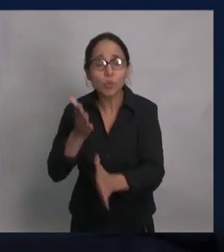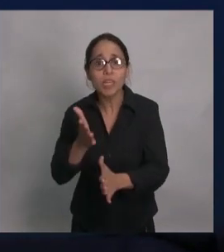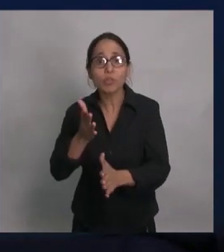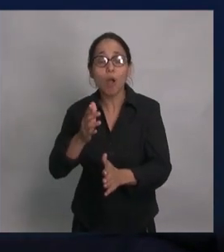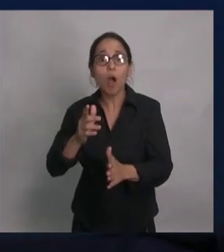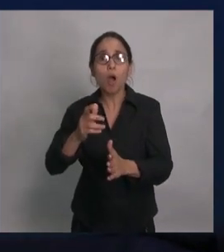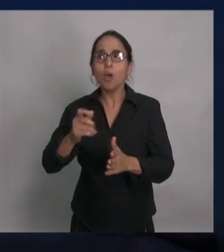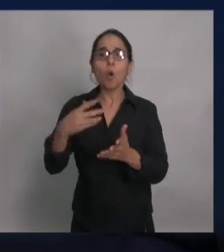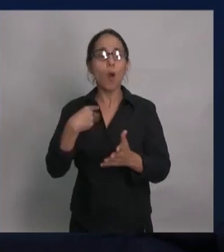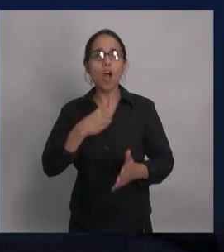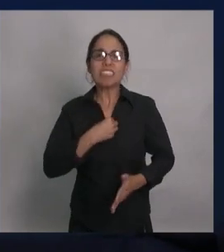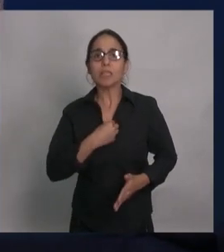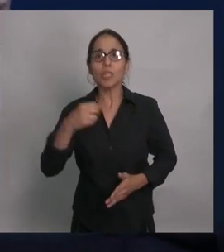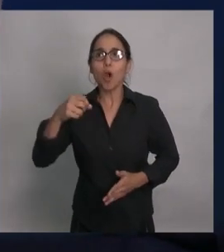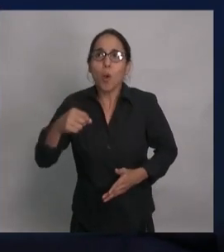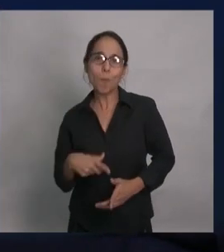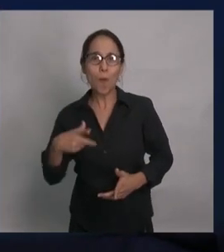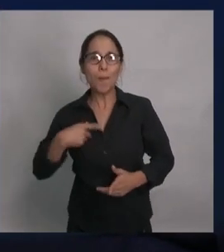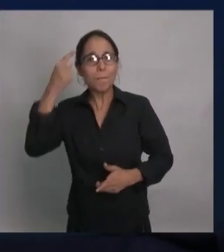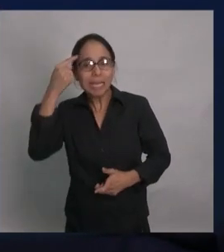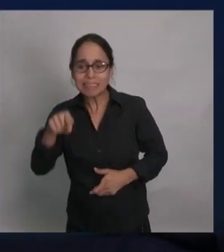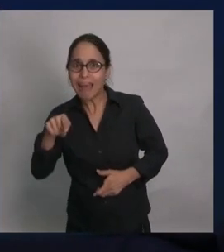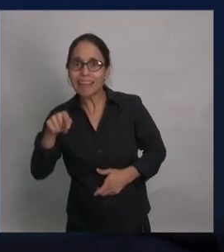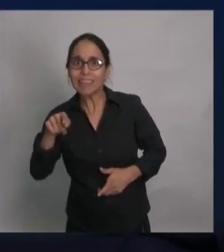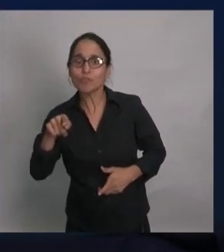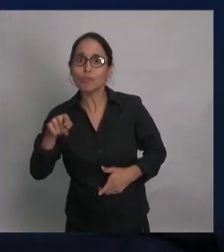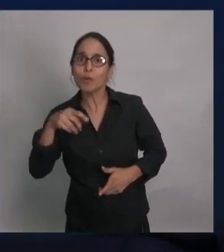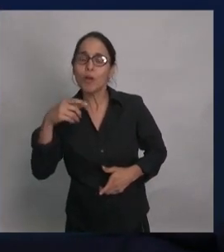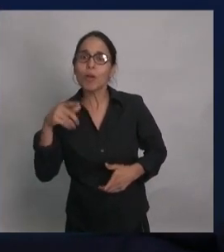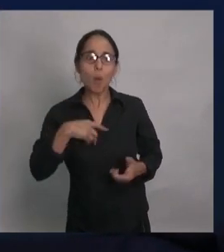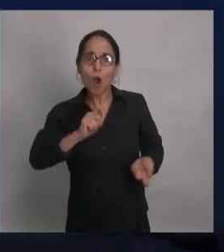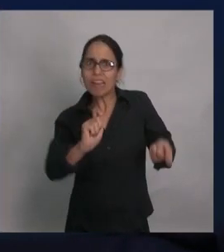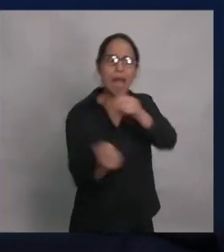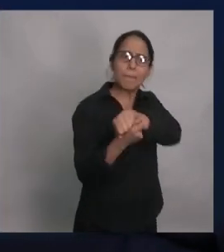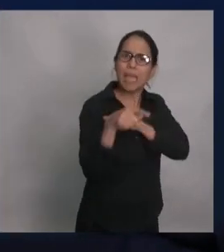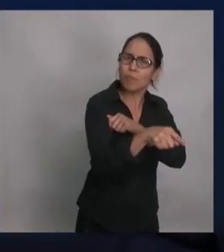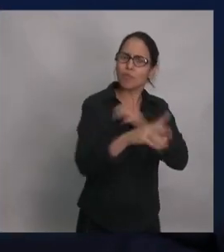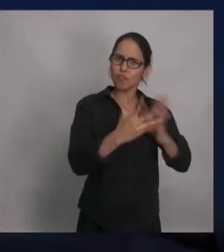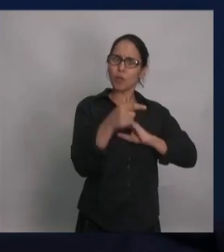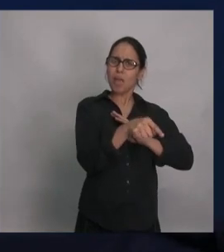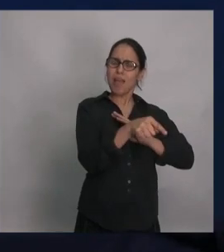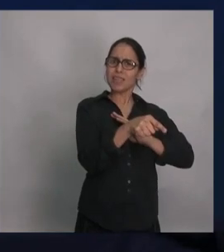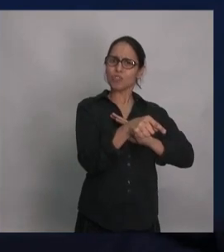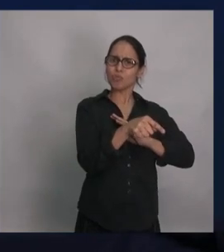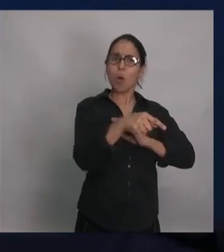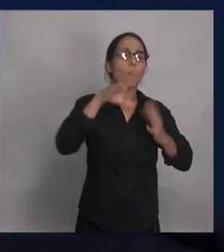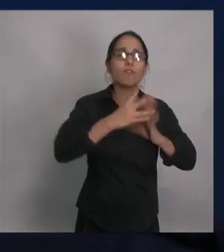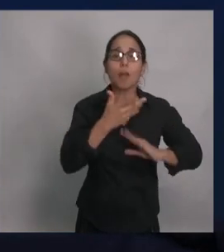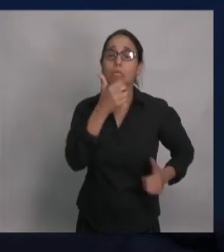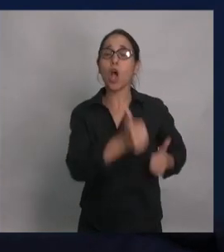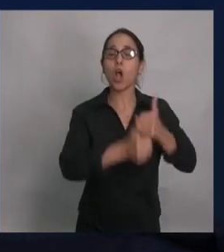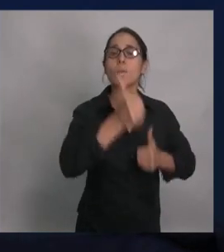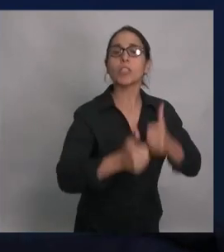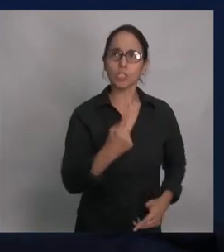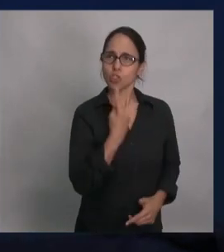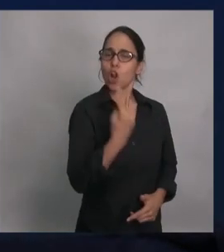que tiene el sentido en otro lado? Que cree efectivamente que hay meritocracia, que tenemos libertad para decidir cuando no existe tal libertad. ¿Cómo